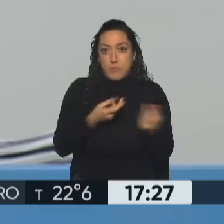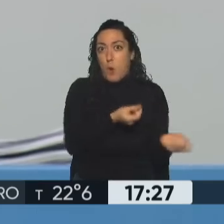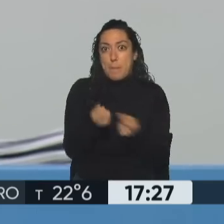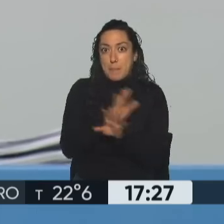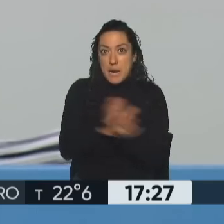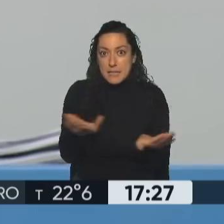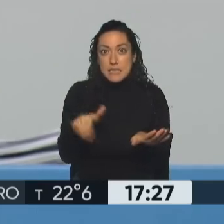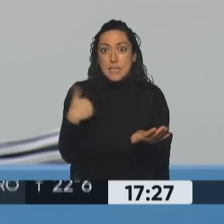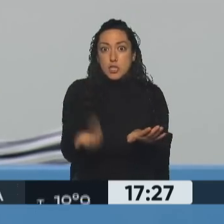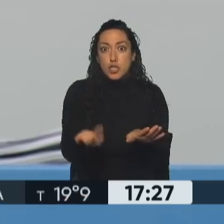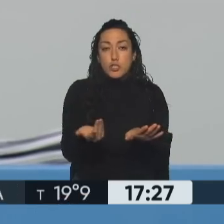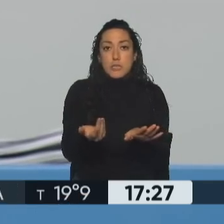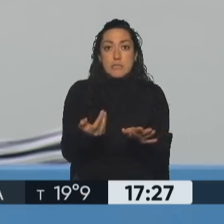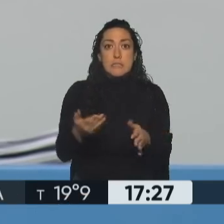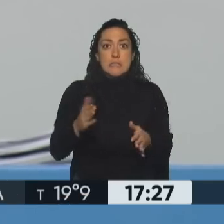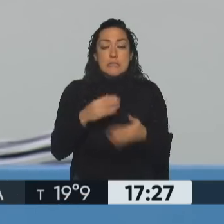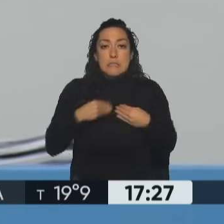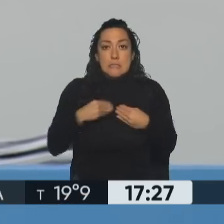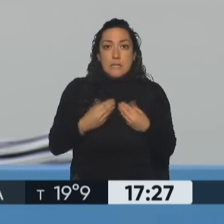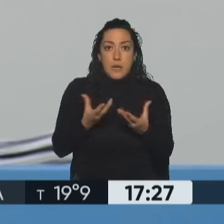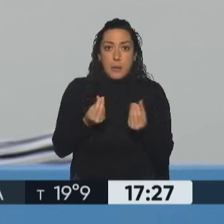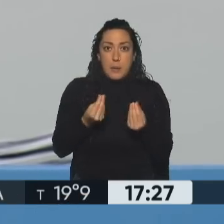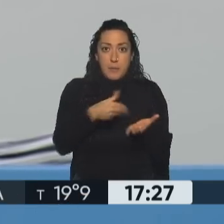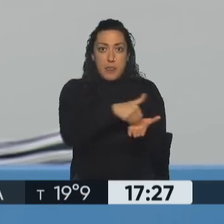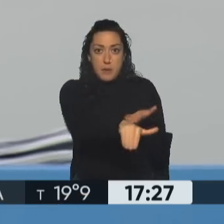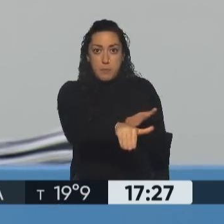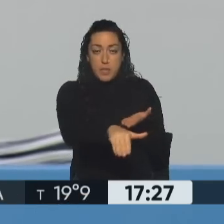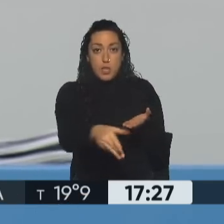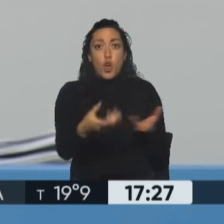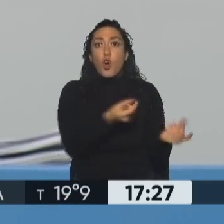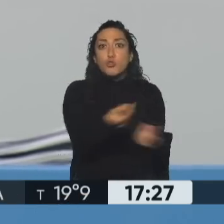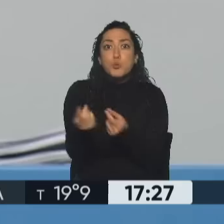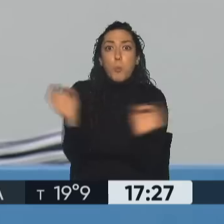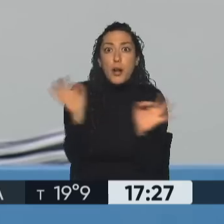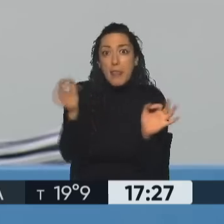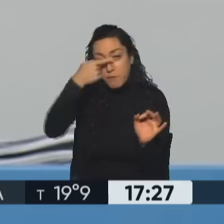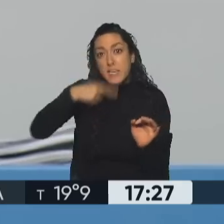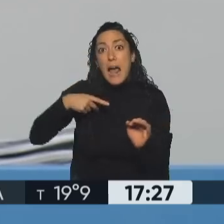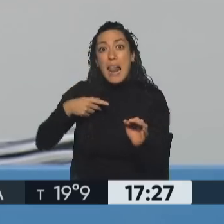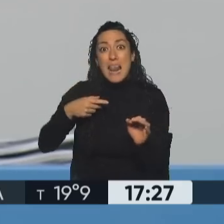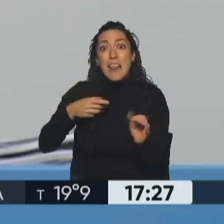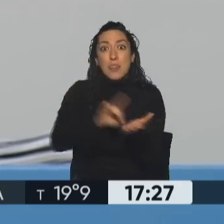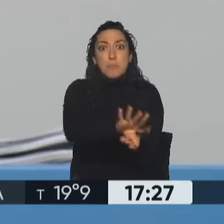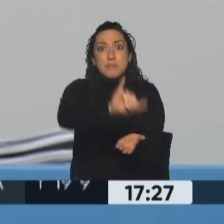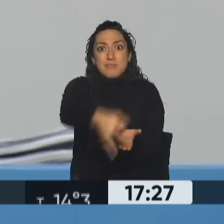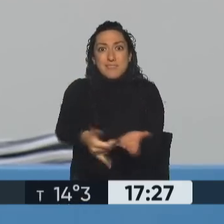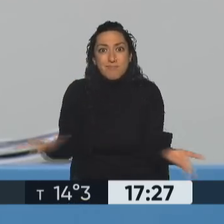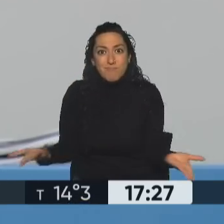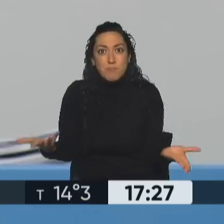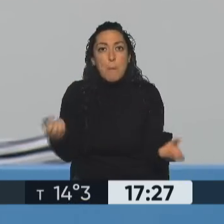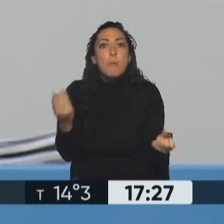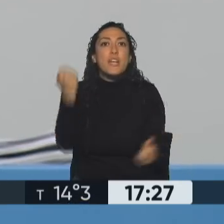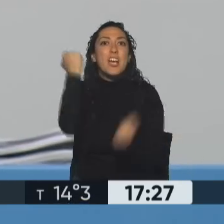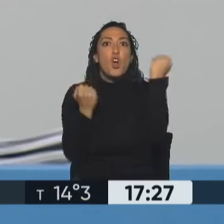consumir, por temor a ser despedidos, finalmente terminaban siendo despedidos, porque se paraba la rueda de la economía. No sé si ustedes